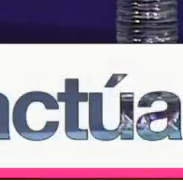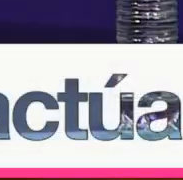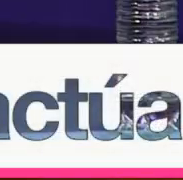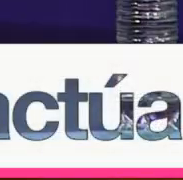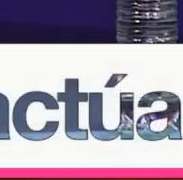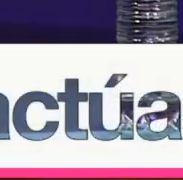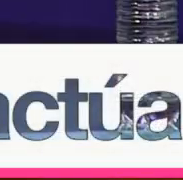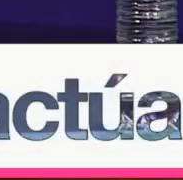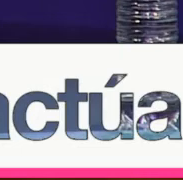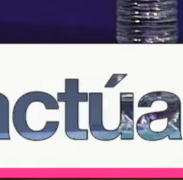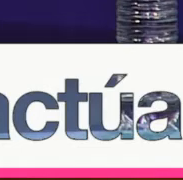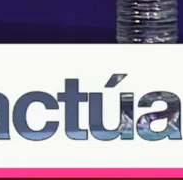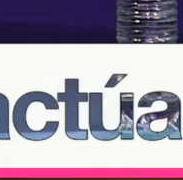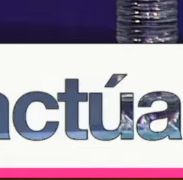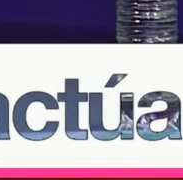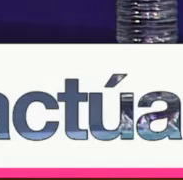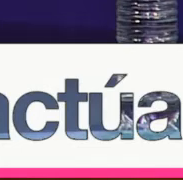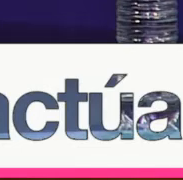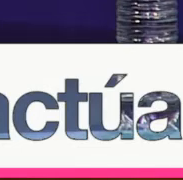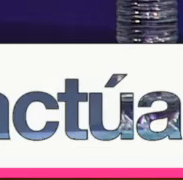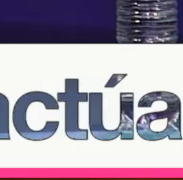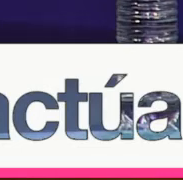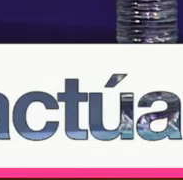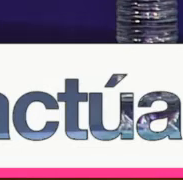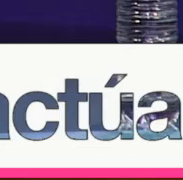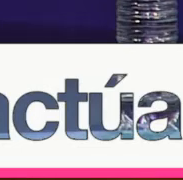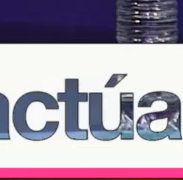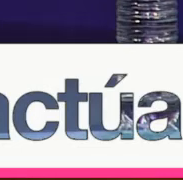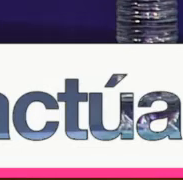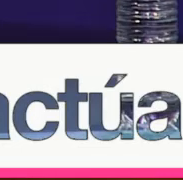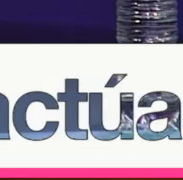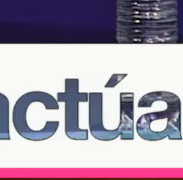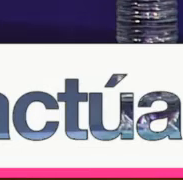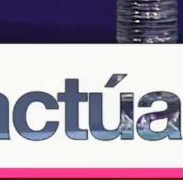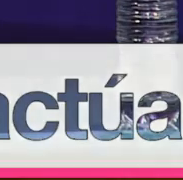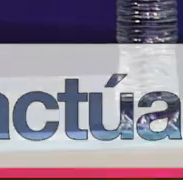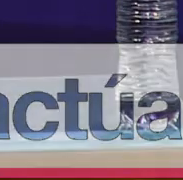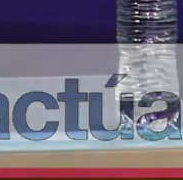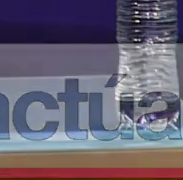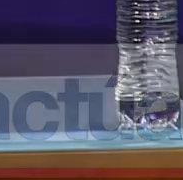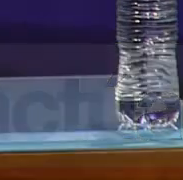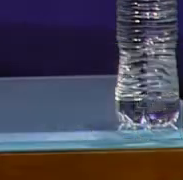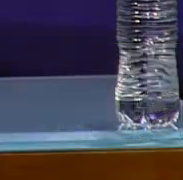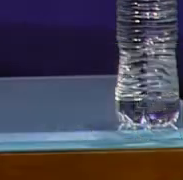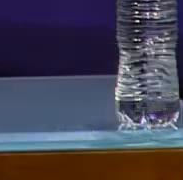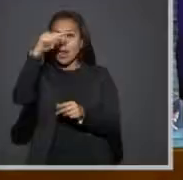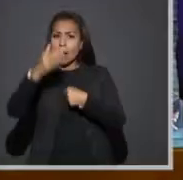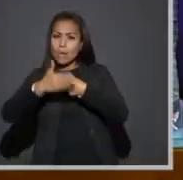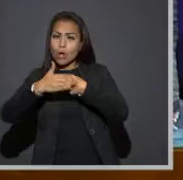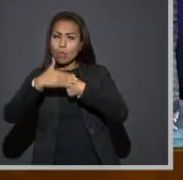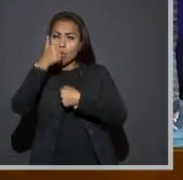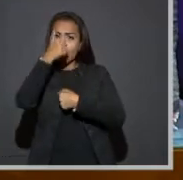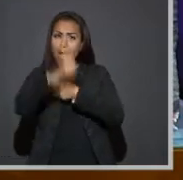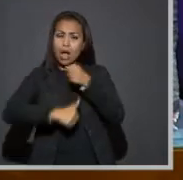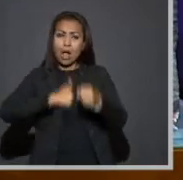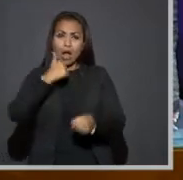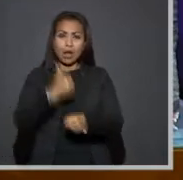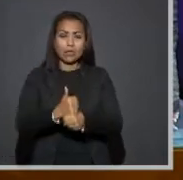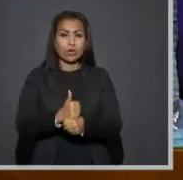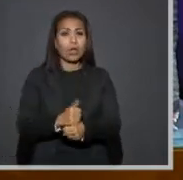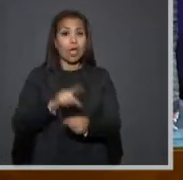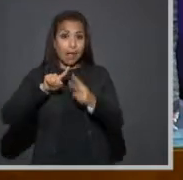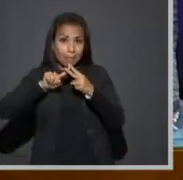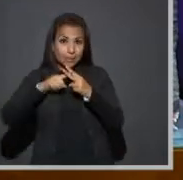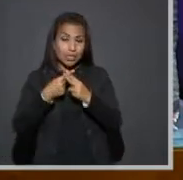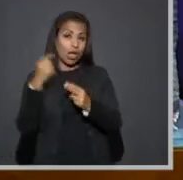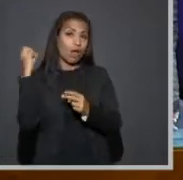propuesta para un país por los próximos 6 años. Este es un evento hecho por estudiantes y para estudiantes. Y pues comenzamos.